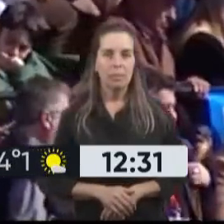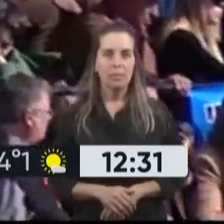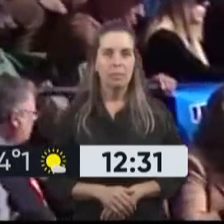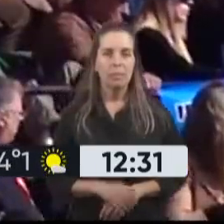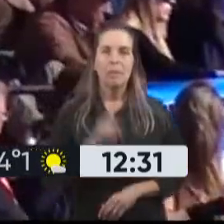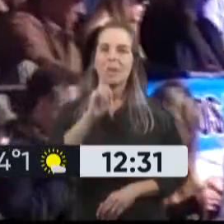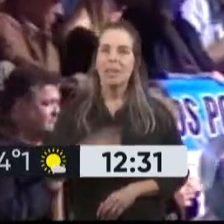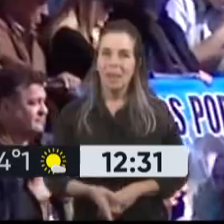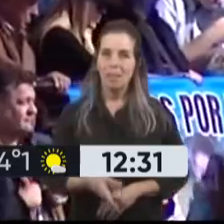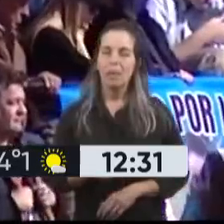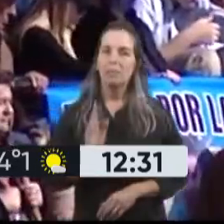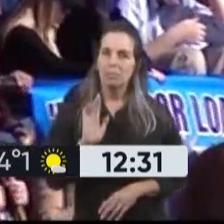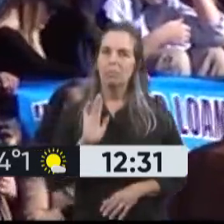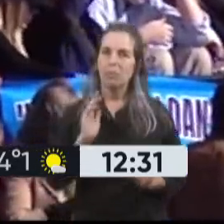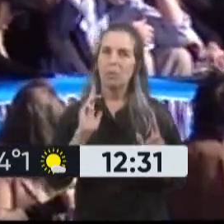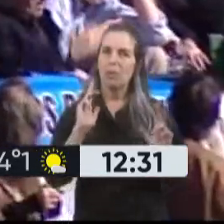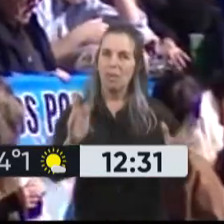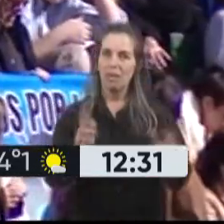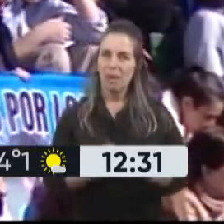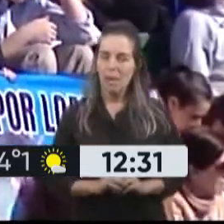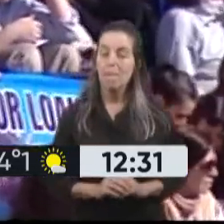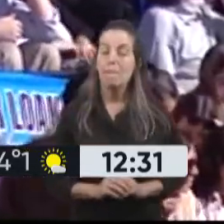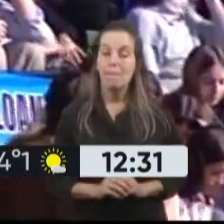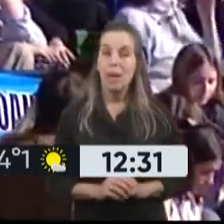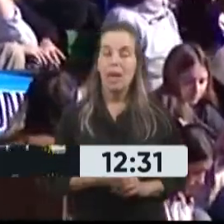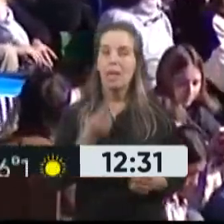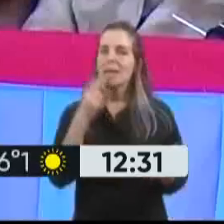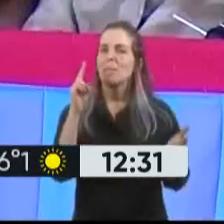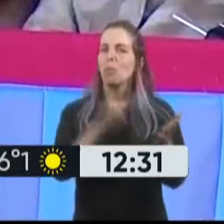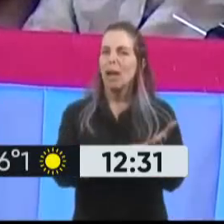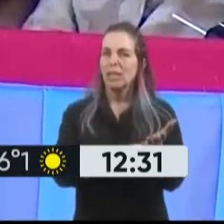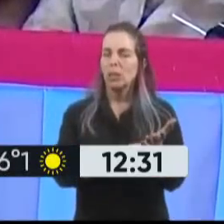Y también he dicho que para poder bajar impuestos,